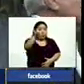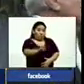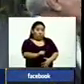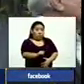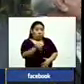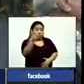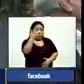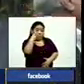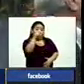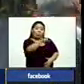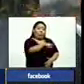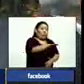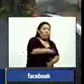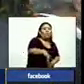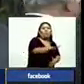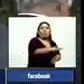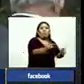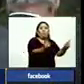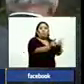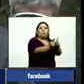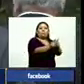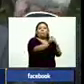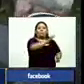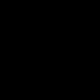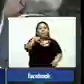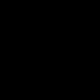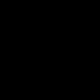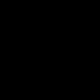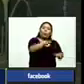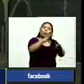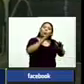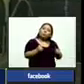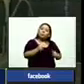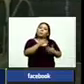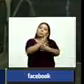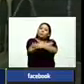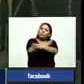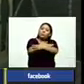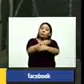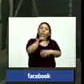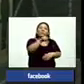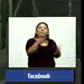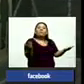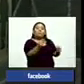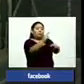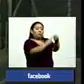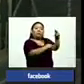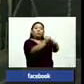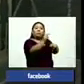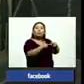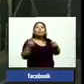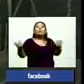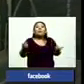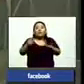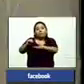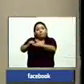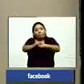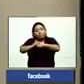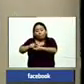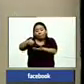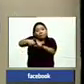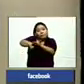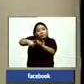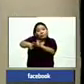un nuevo punto de encuentro para la familia tecleña, es un punto de descanso. Su construcción se logró mediante la coordinación de la